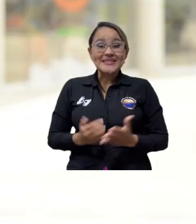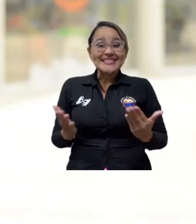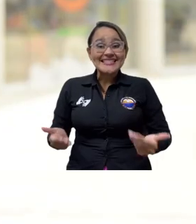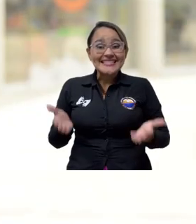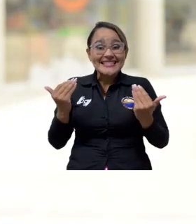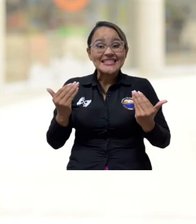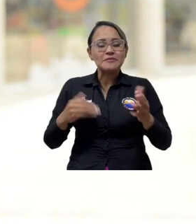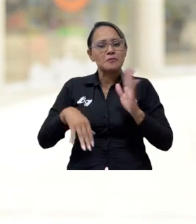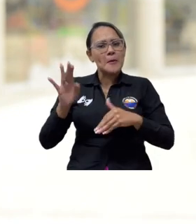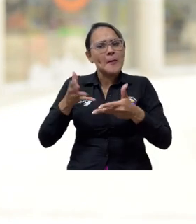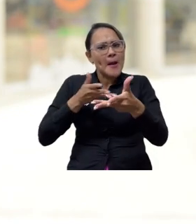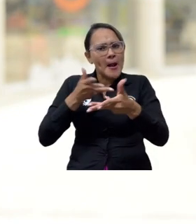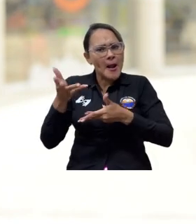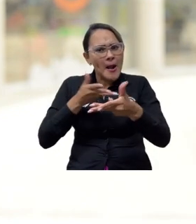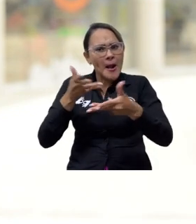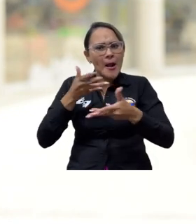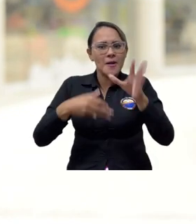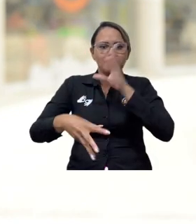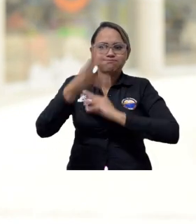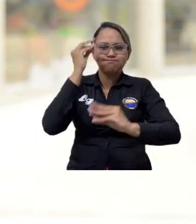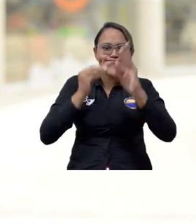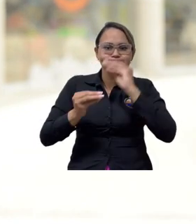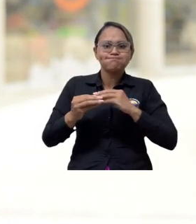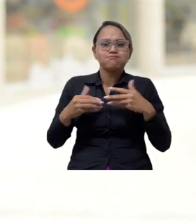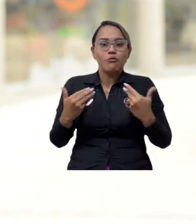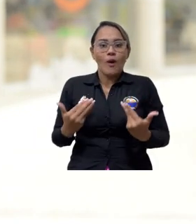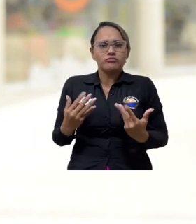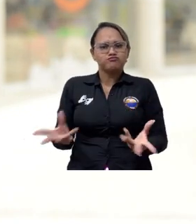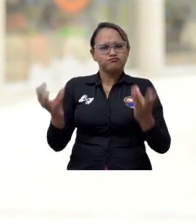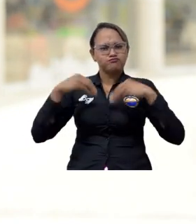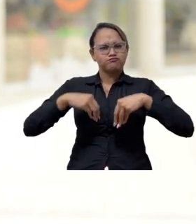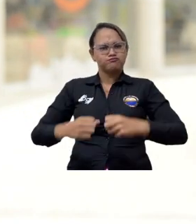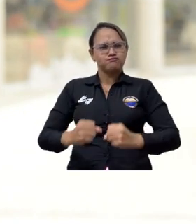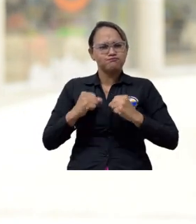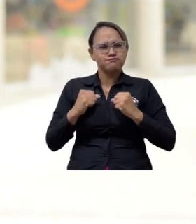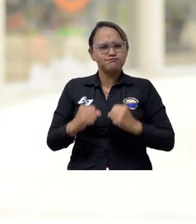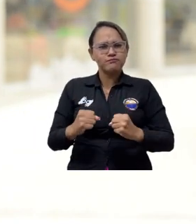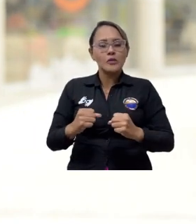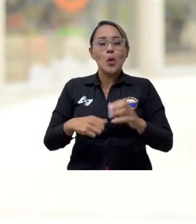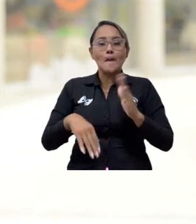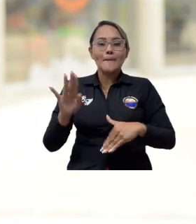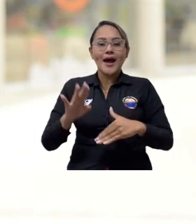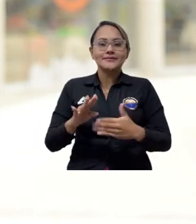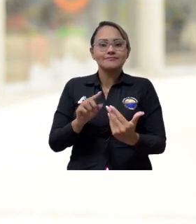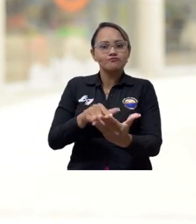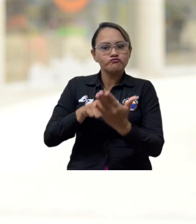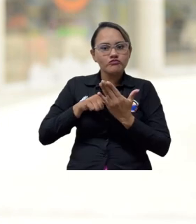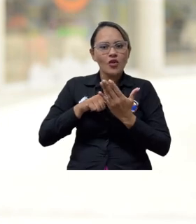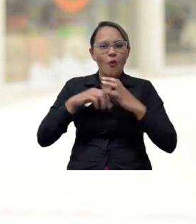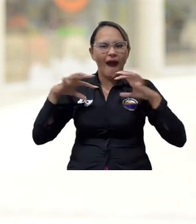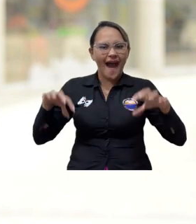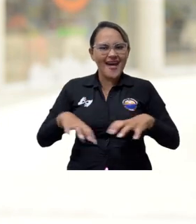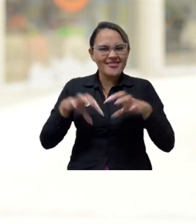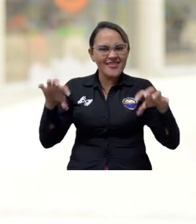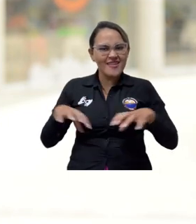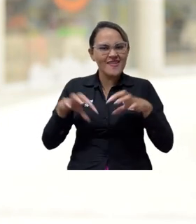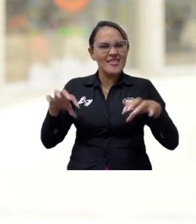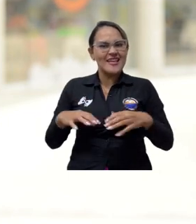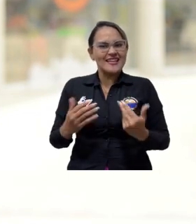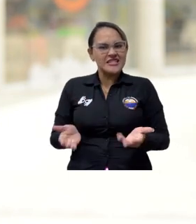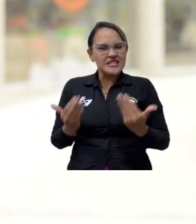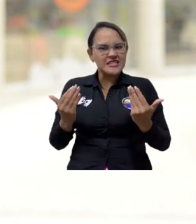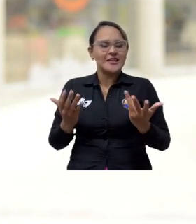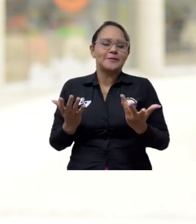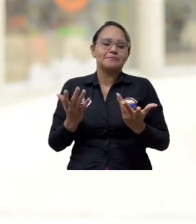Muy buena, ya que a través de ella podemos aprender mucho más, pues me encontré con muchas actividades que están realizando